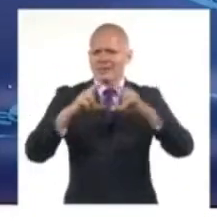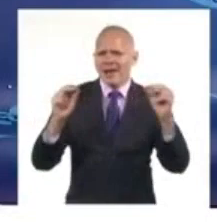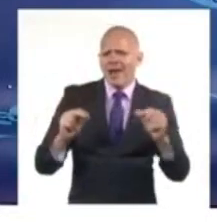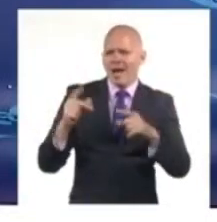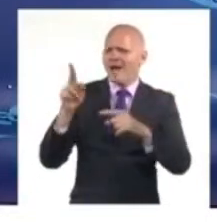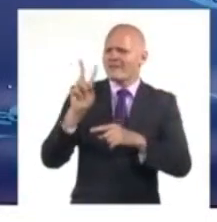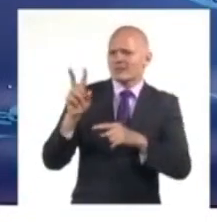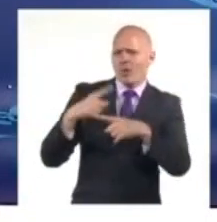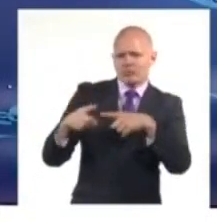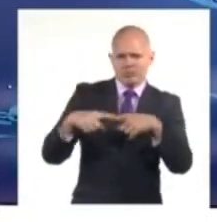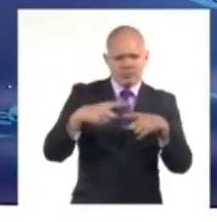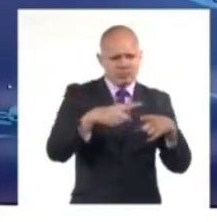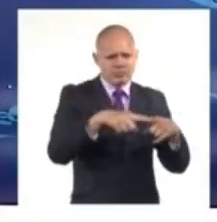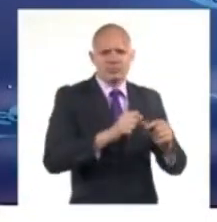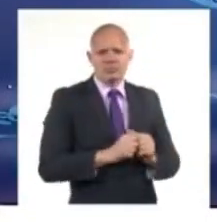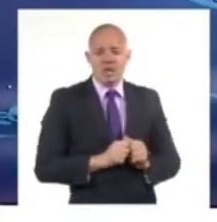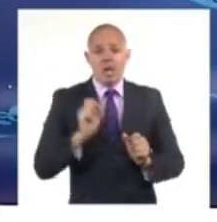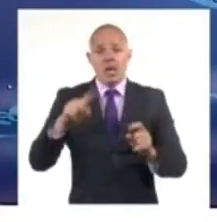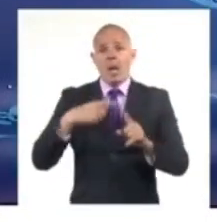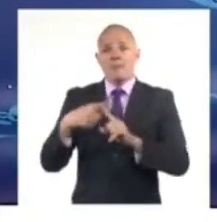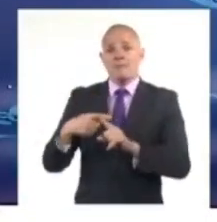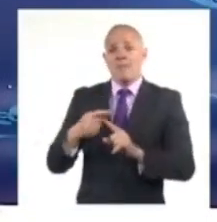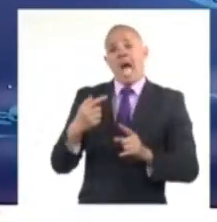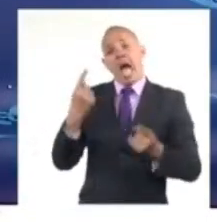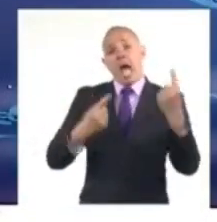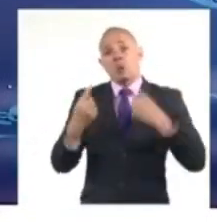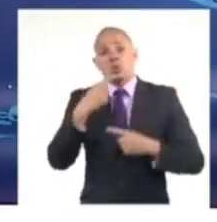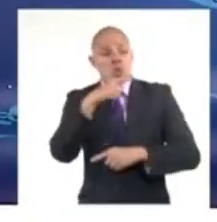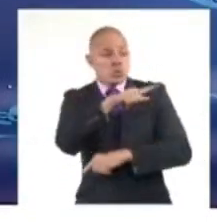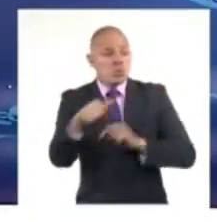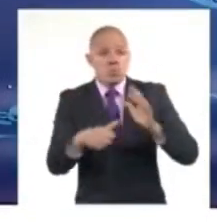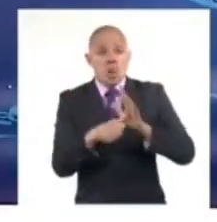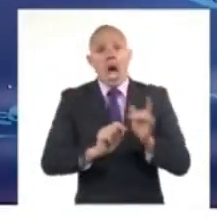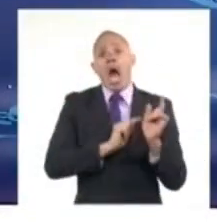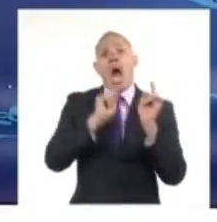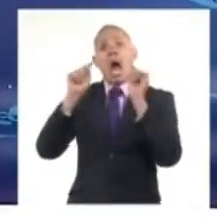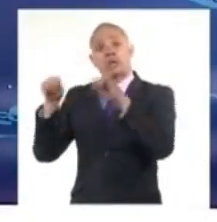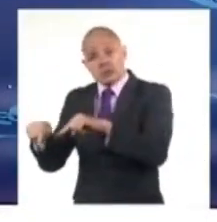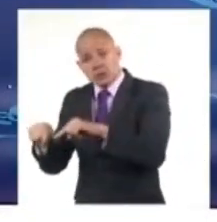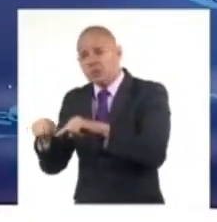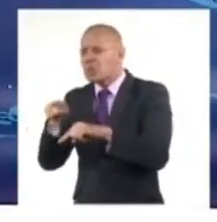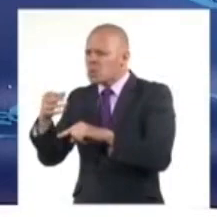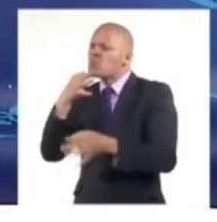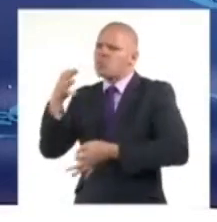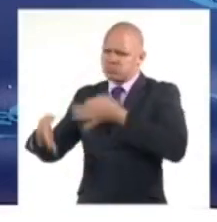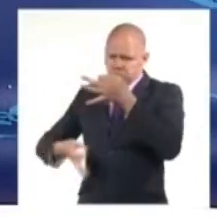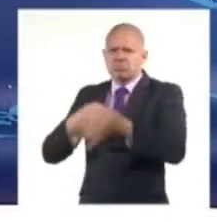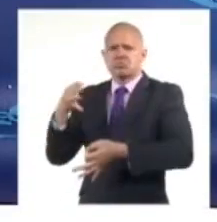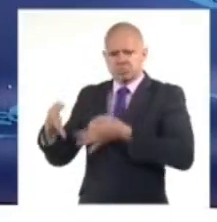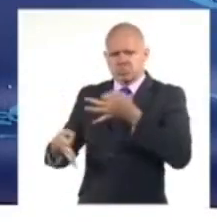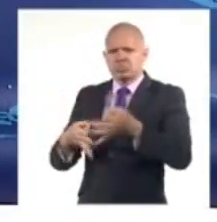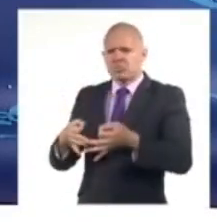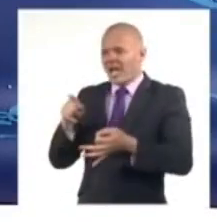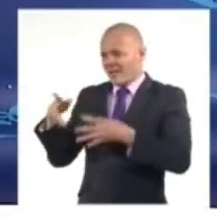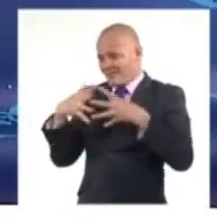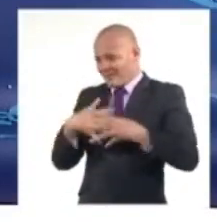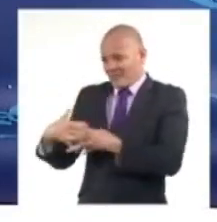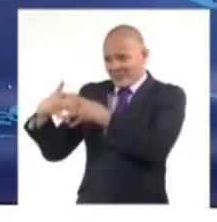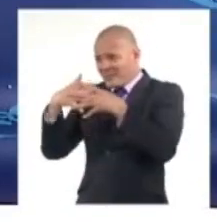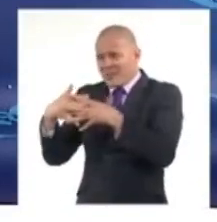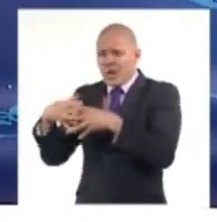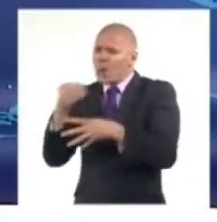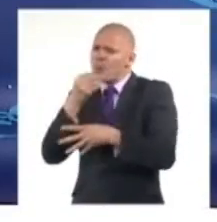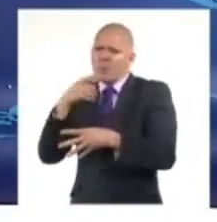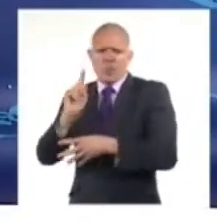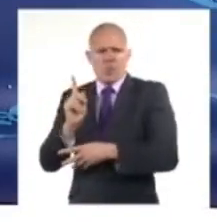también en que los líderes de la región que decidan ir sabrán fundamentar dignamente que los Estados Unidos no pueden tratar